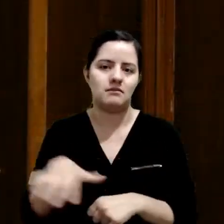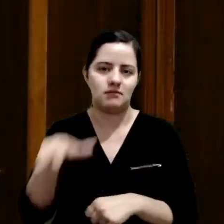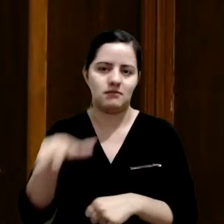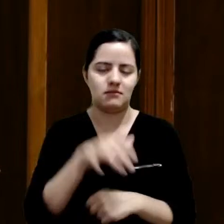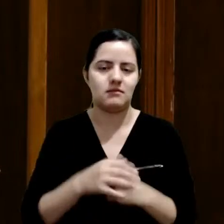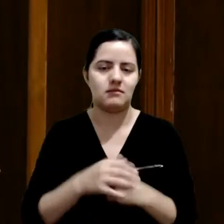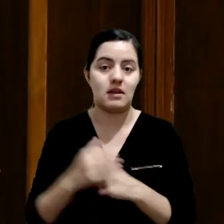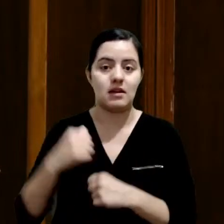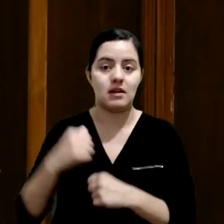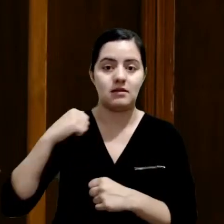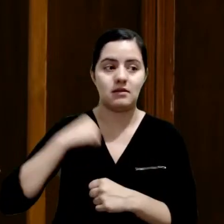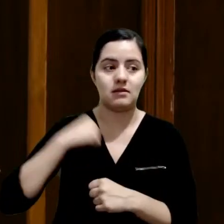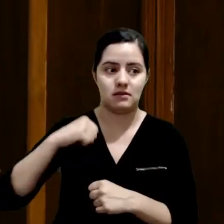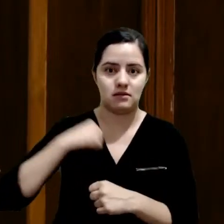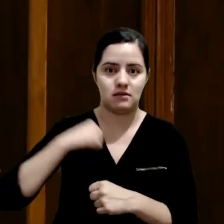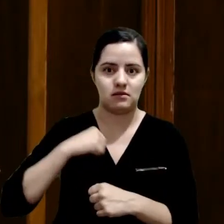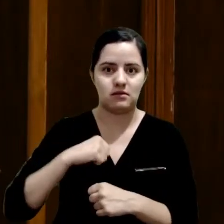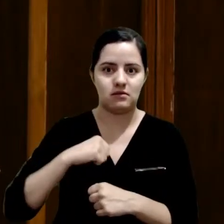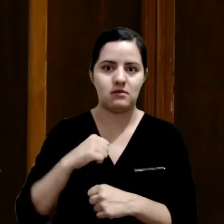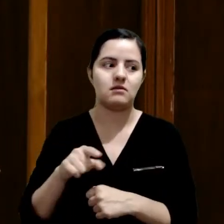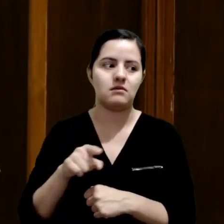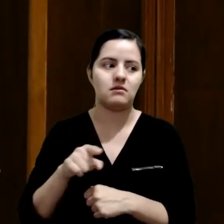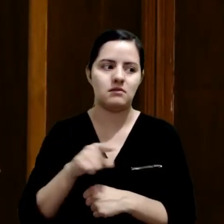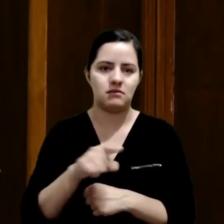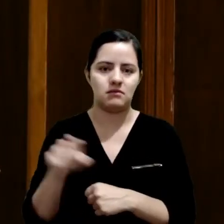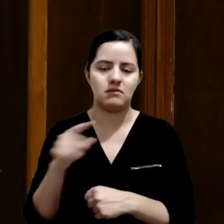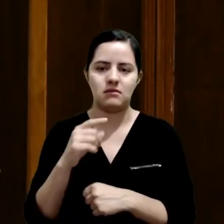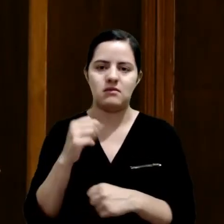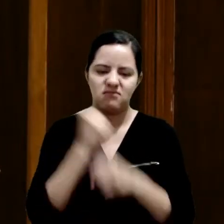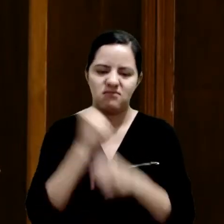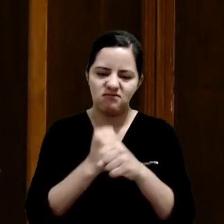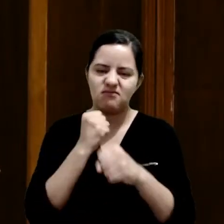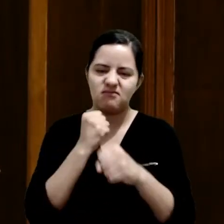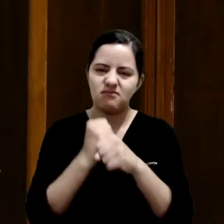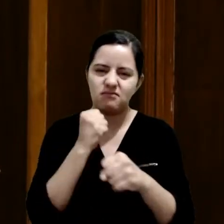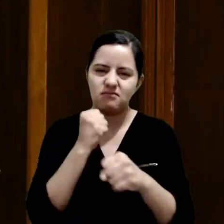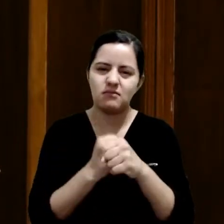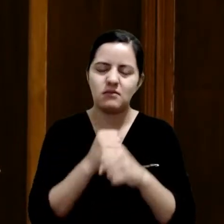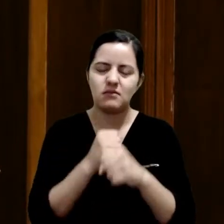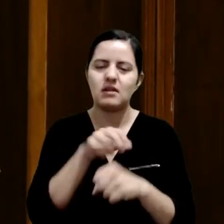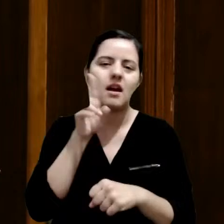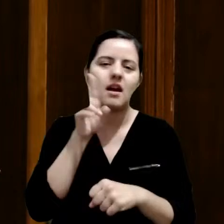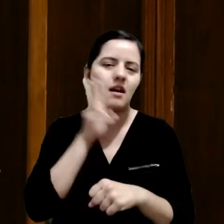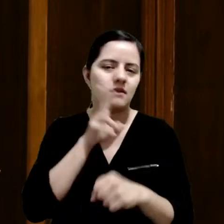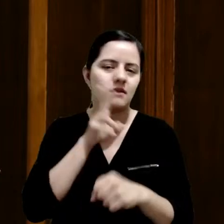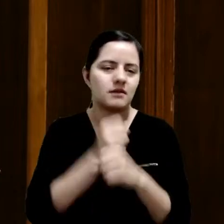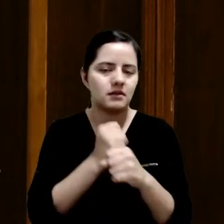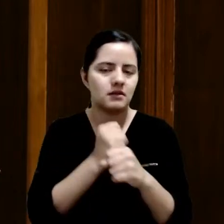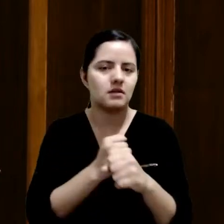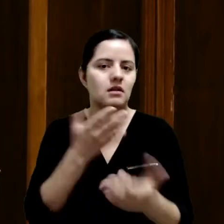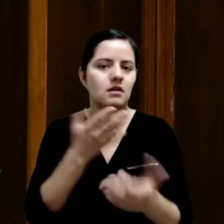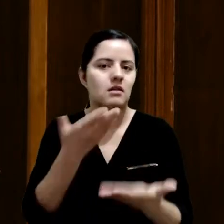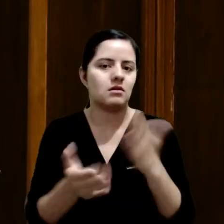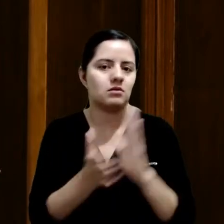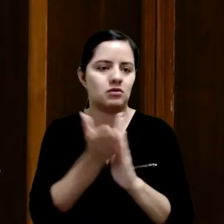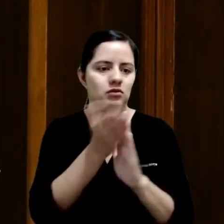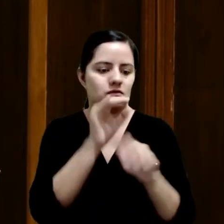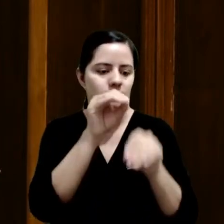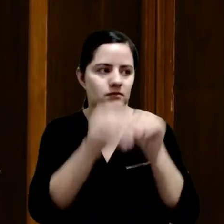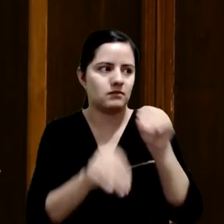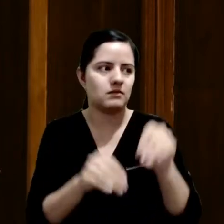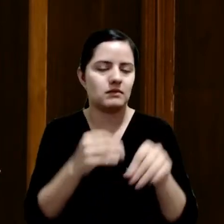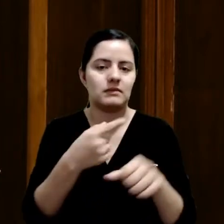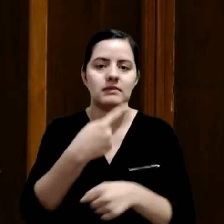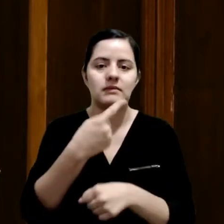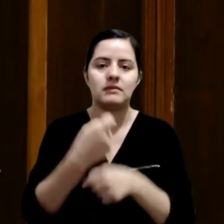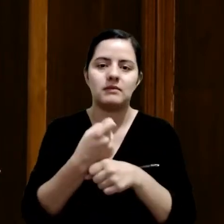Nuestros ancestros, a golpes de pedernal y el ensayo infinito, construyeron para nosotros el primer piso